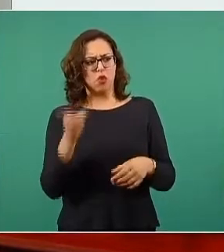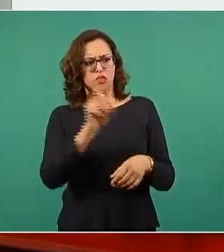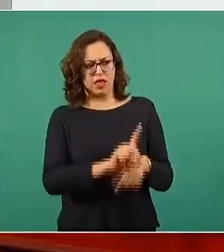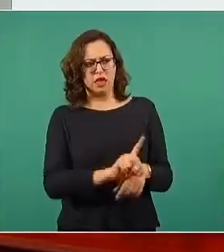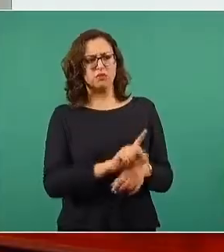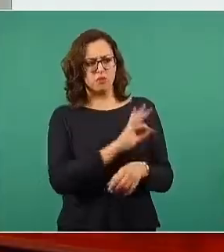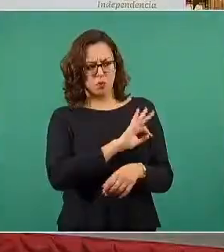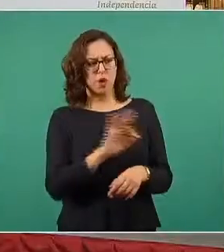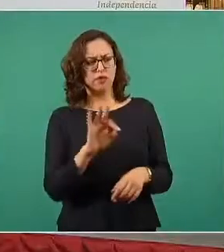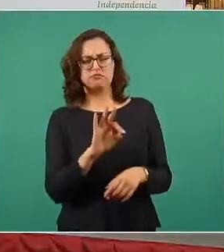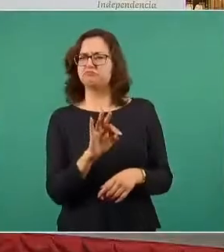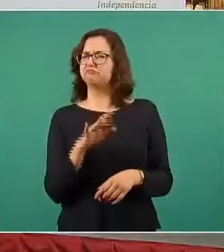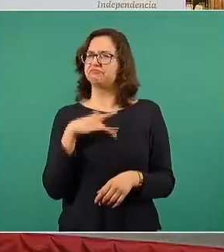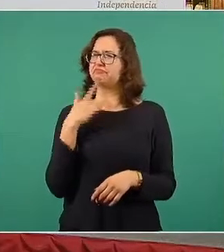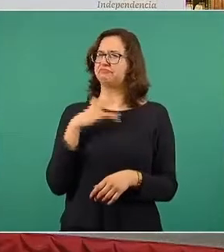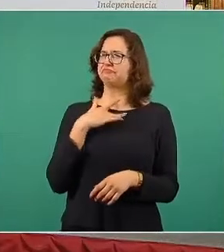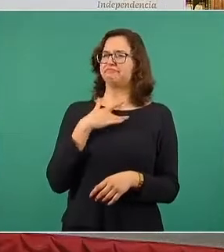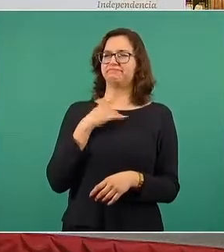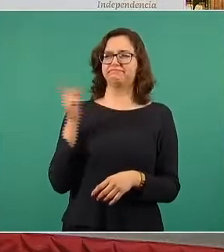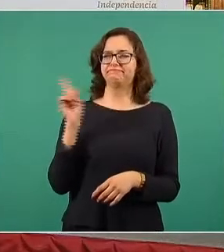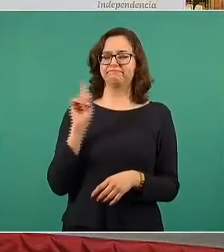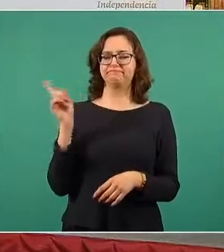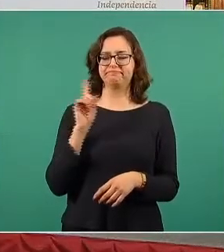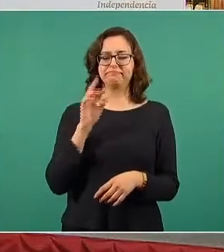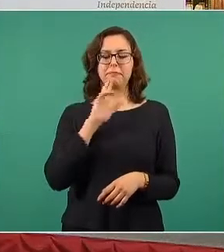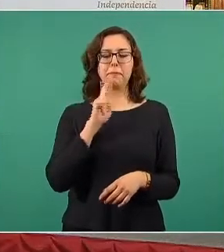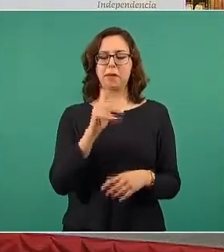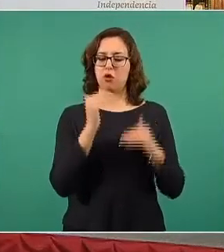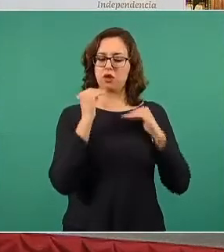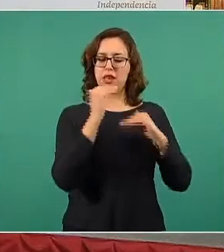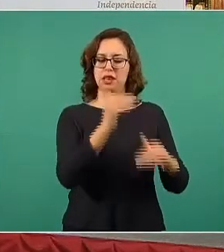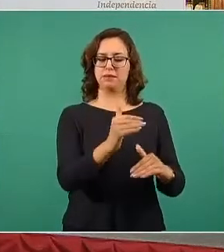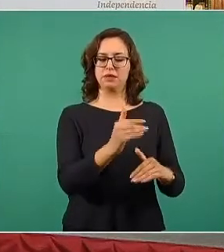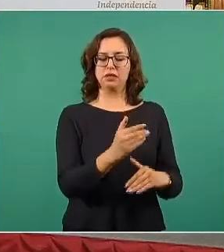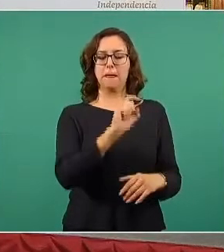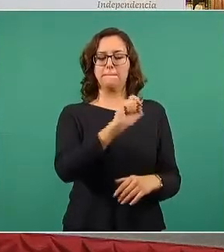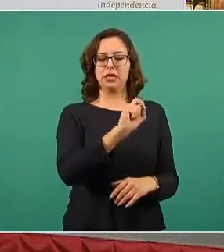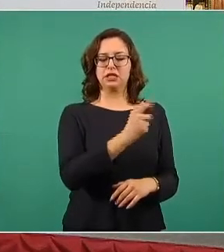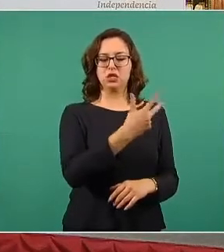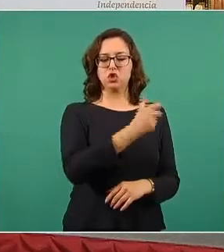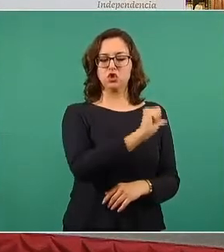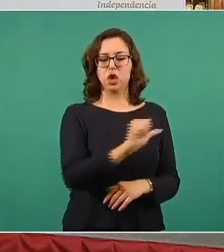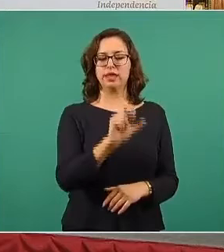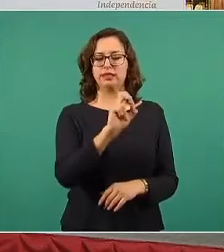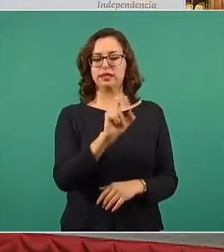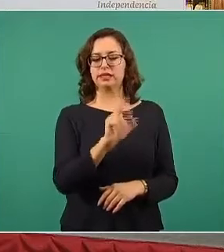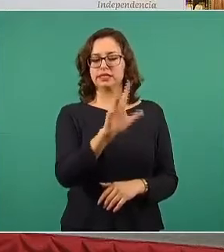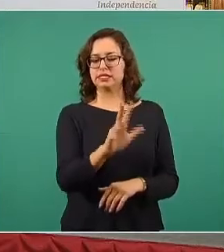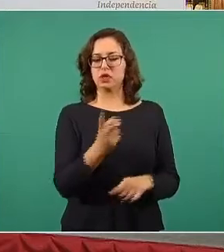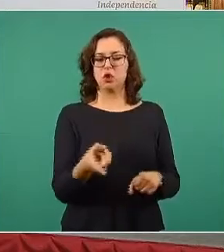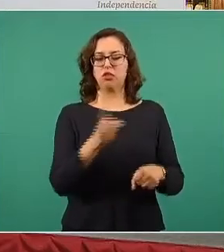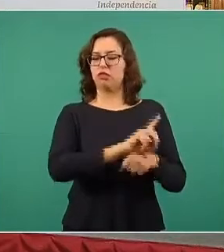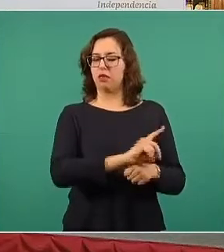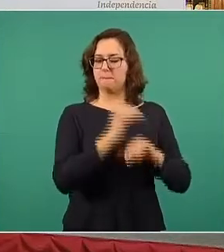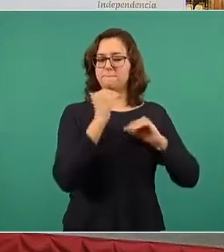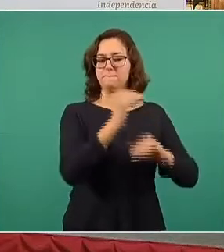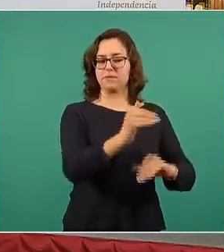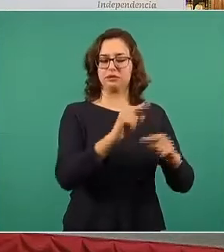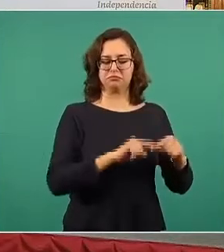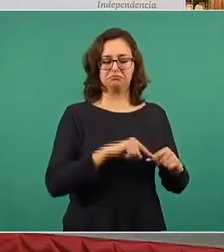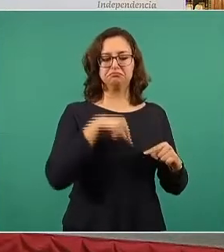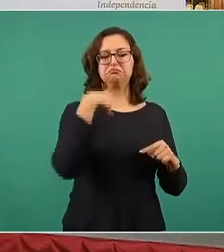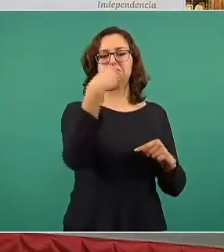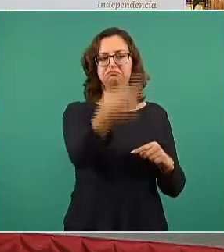vacuna Pfizer. Pero nosotros preferimos dejarlo en 35 días la recomendación del intervalo entre dosis, con